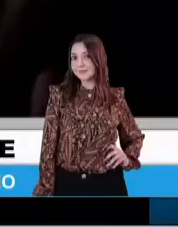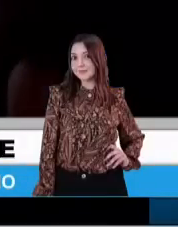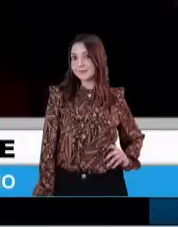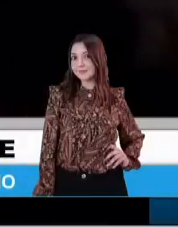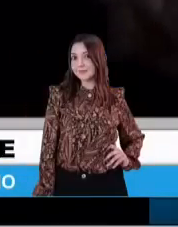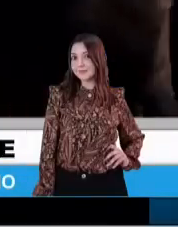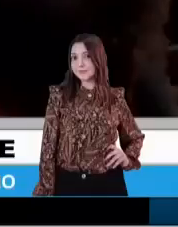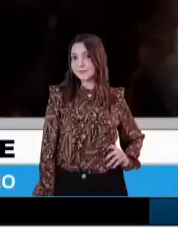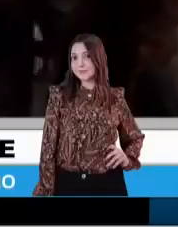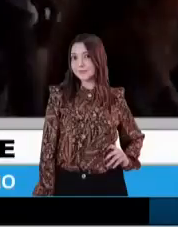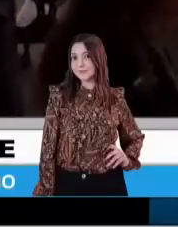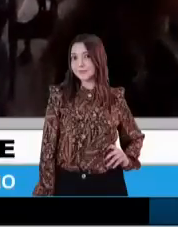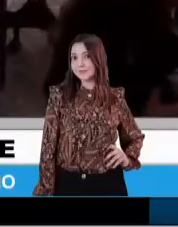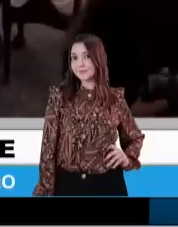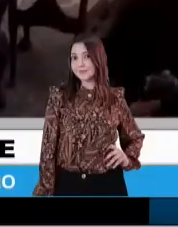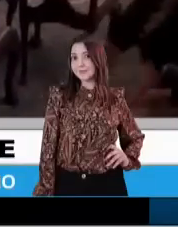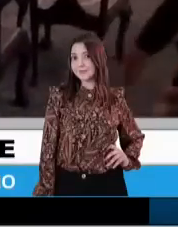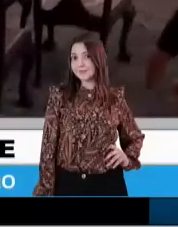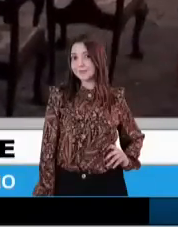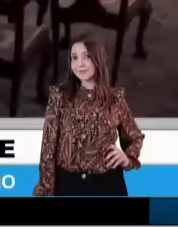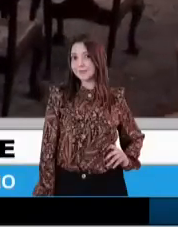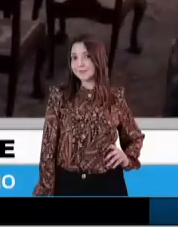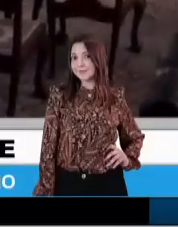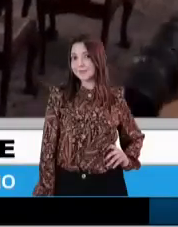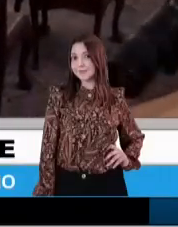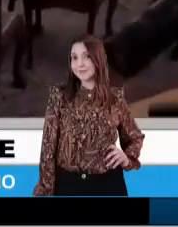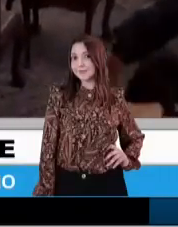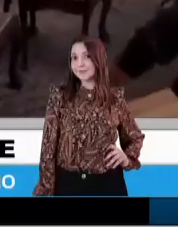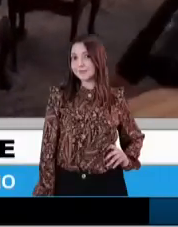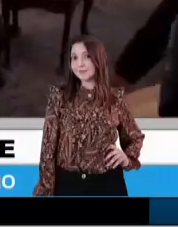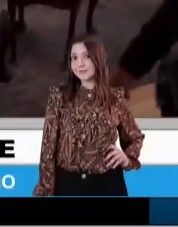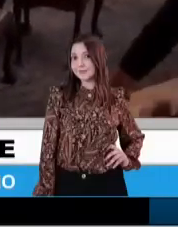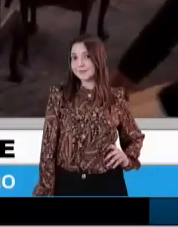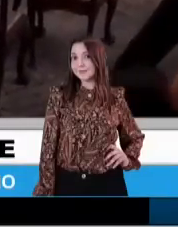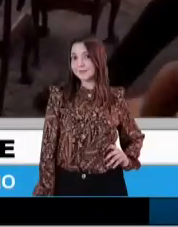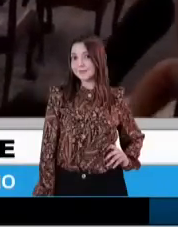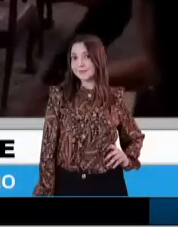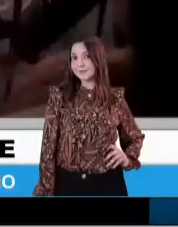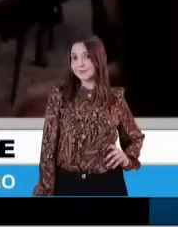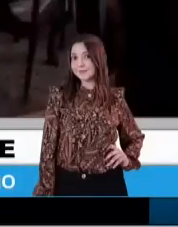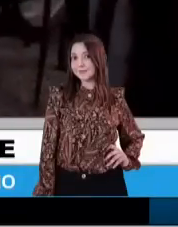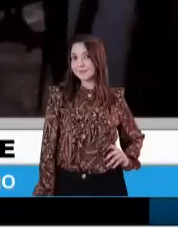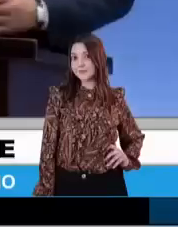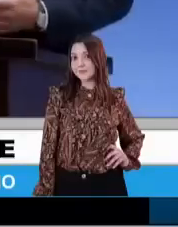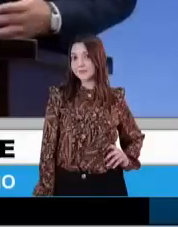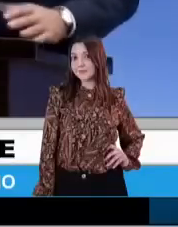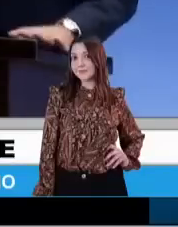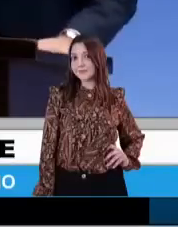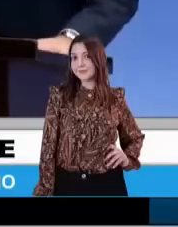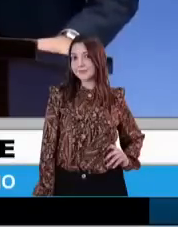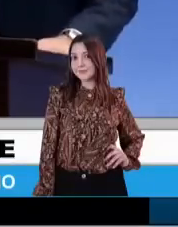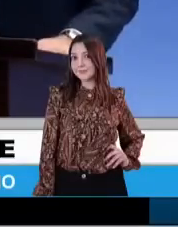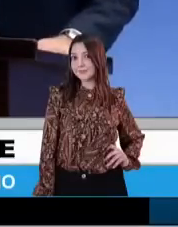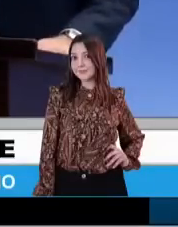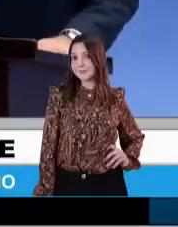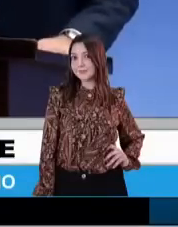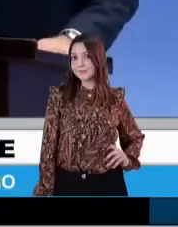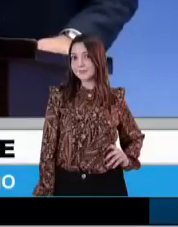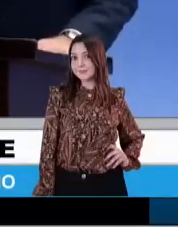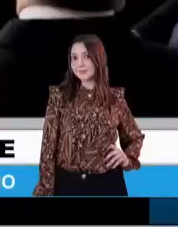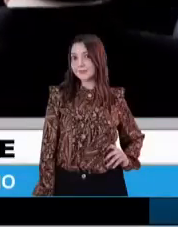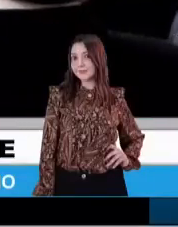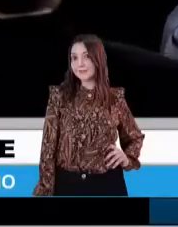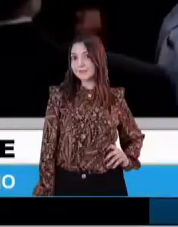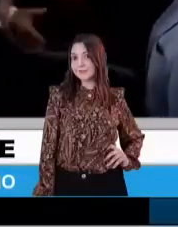ser finalmente la participación que tenga el presidente Boric, con quién se va a sentar, que había algunos de estos entrevistados muy interesados respecto a si se sentaba en la misma mesa